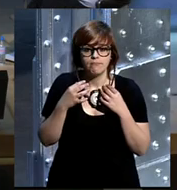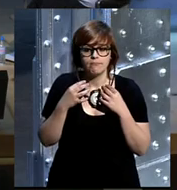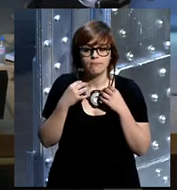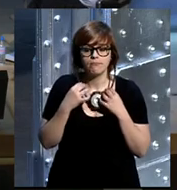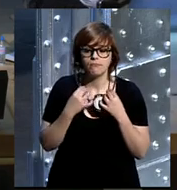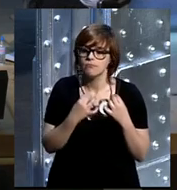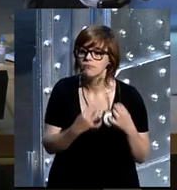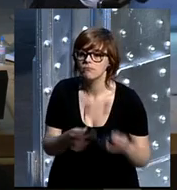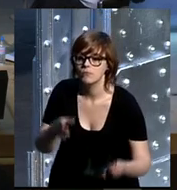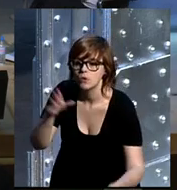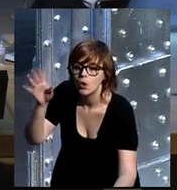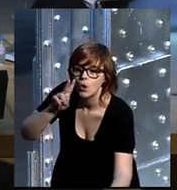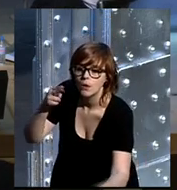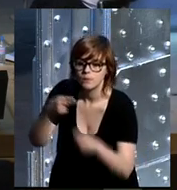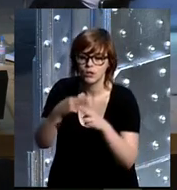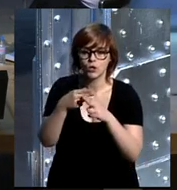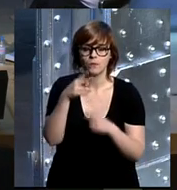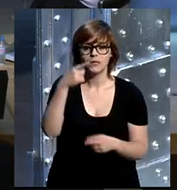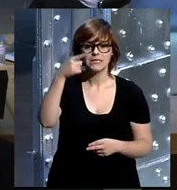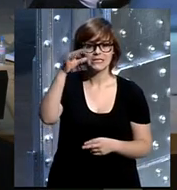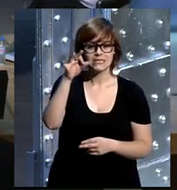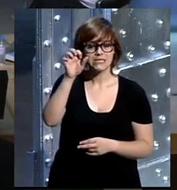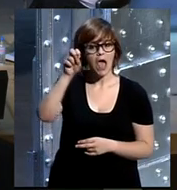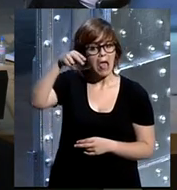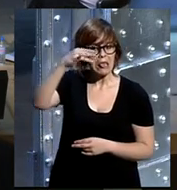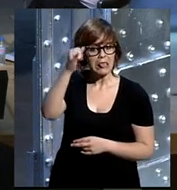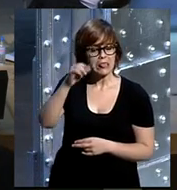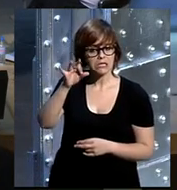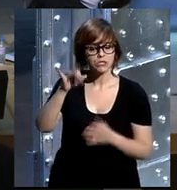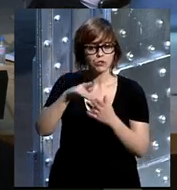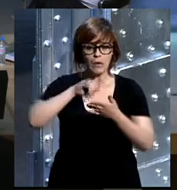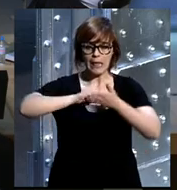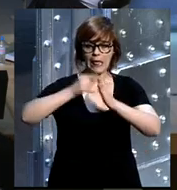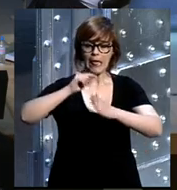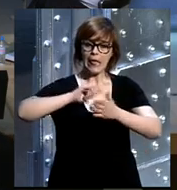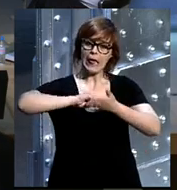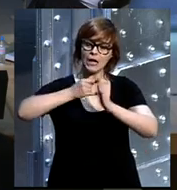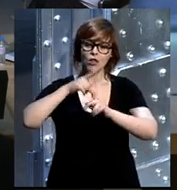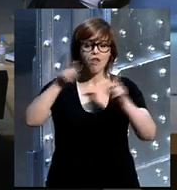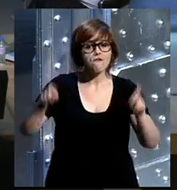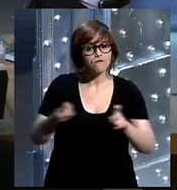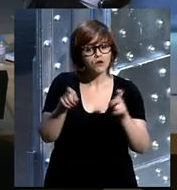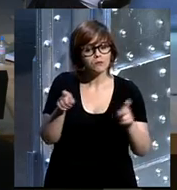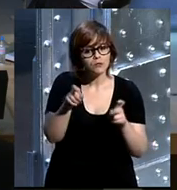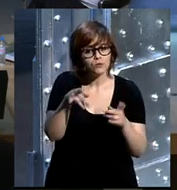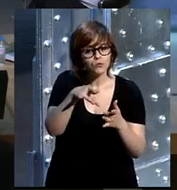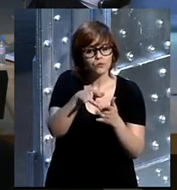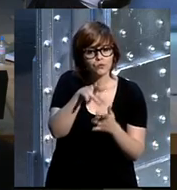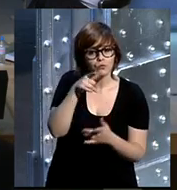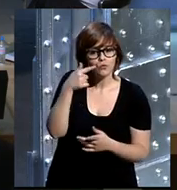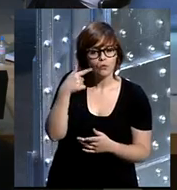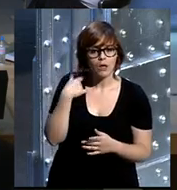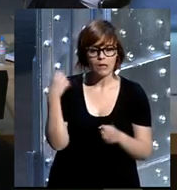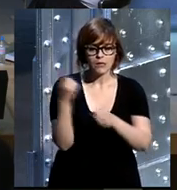gracias. Mi nombre es Guillermo Searles, soy ingeniero de informática, participo en el foro de gobernanza de Internet